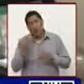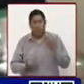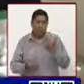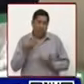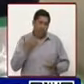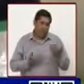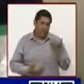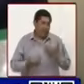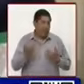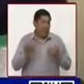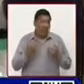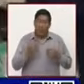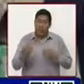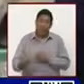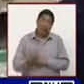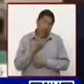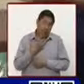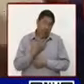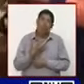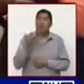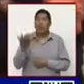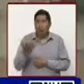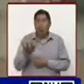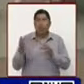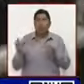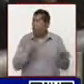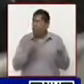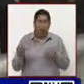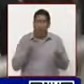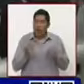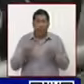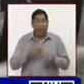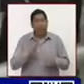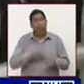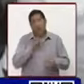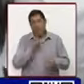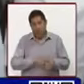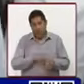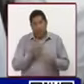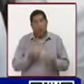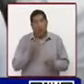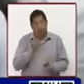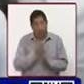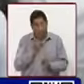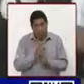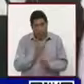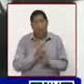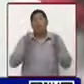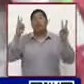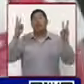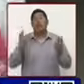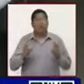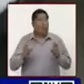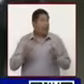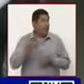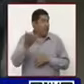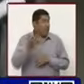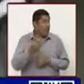incendios que nos han informado, y eso hace de que se normalice, se regularice el tema de lo que